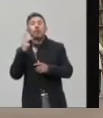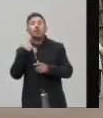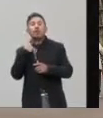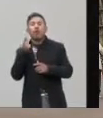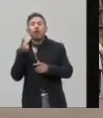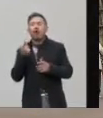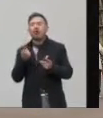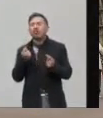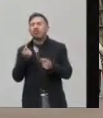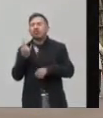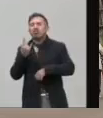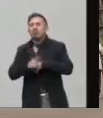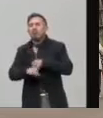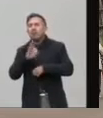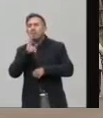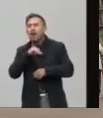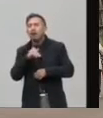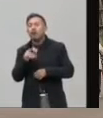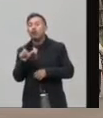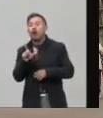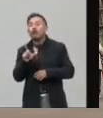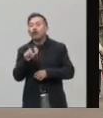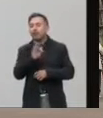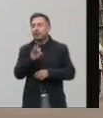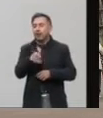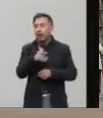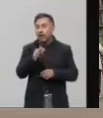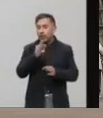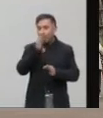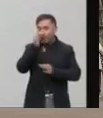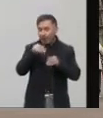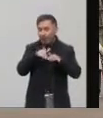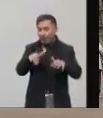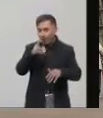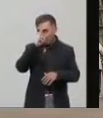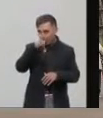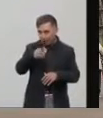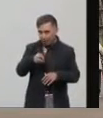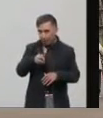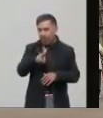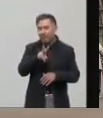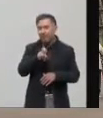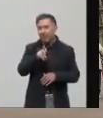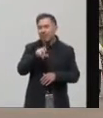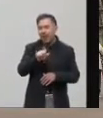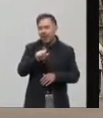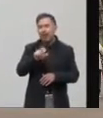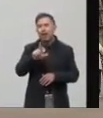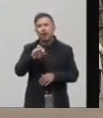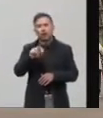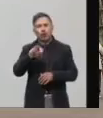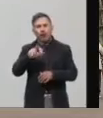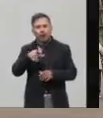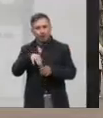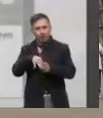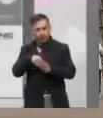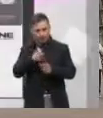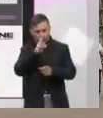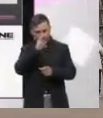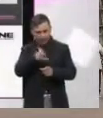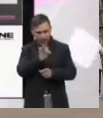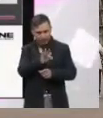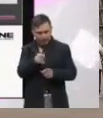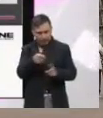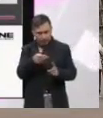proceso electoral, en veda electoral. Entonces, la sanción debería ser en esa misma etapa en donde cometieron la falta. ¿Qué es cuando? Gracias